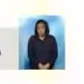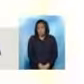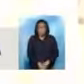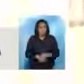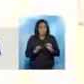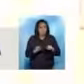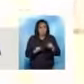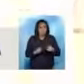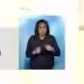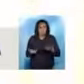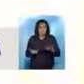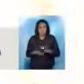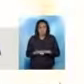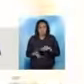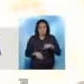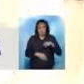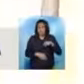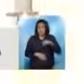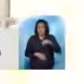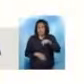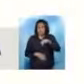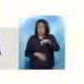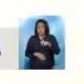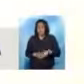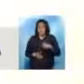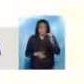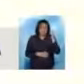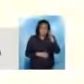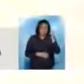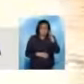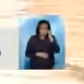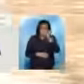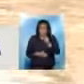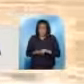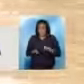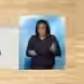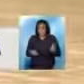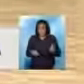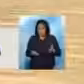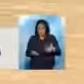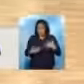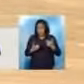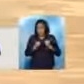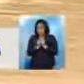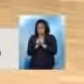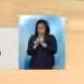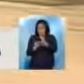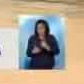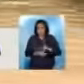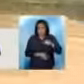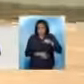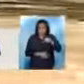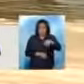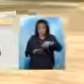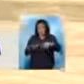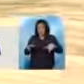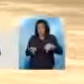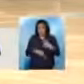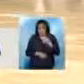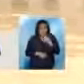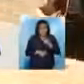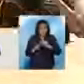Sí, vamos a caminar por aquí. Si la cámara de Cristian Luque, por favor, nos acompaña a caminar por este sitio.